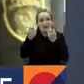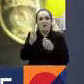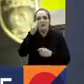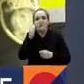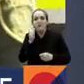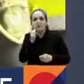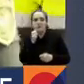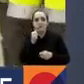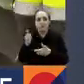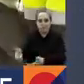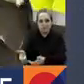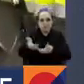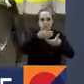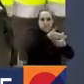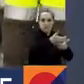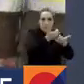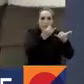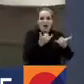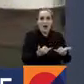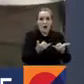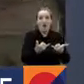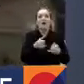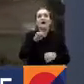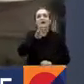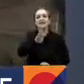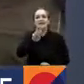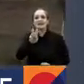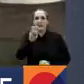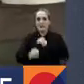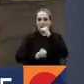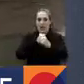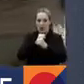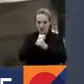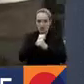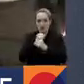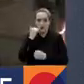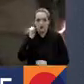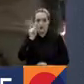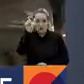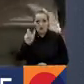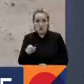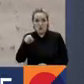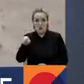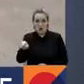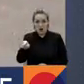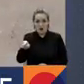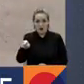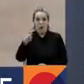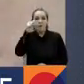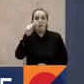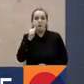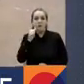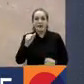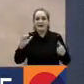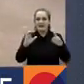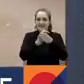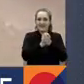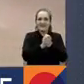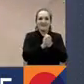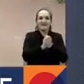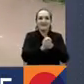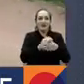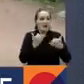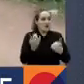las autoridades policiales, tenía 37 años de edad y había hecho amistad con la persona